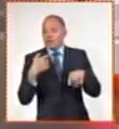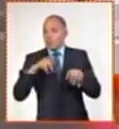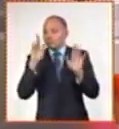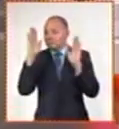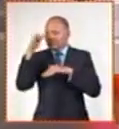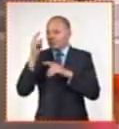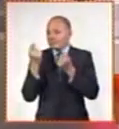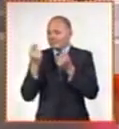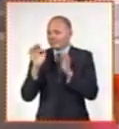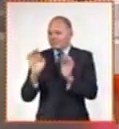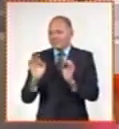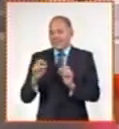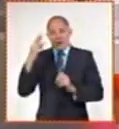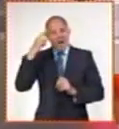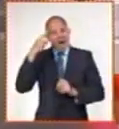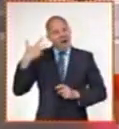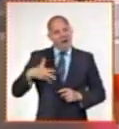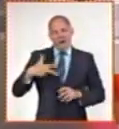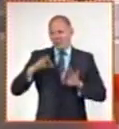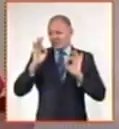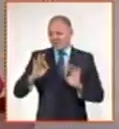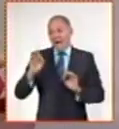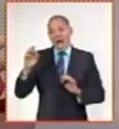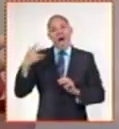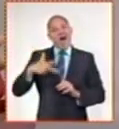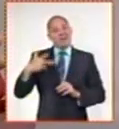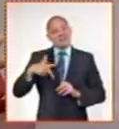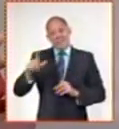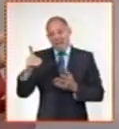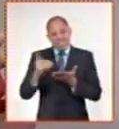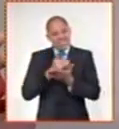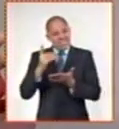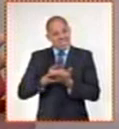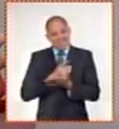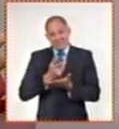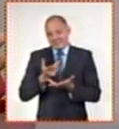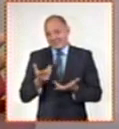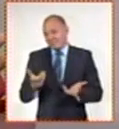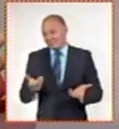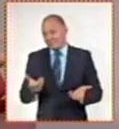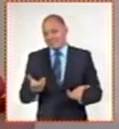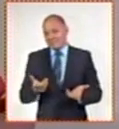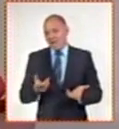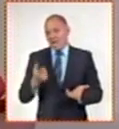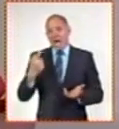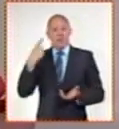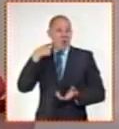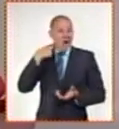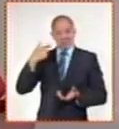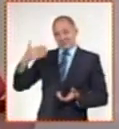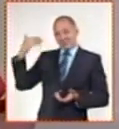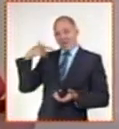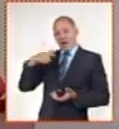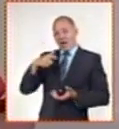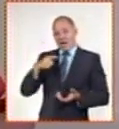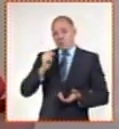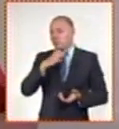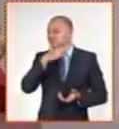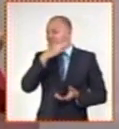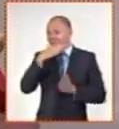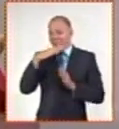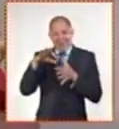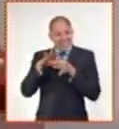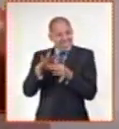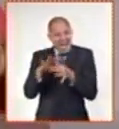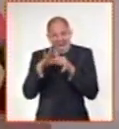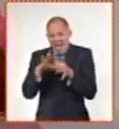punto, condena, claro, el tema de la deuda. Estuvo a punto de caer en default. Uh-huh. Y el